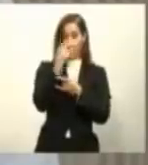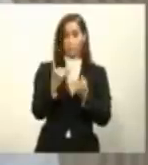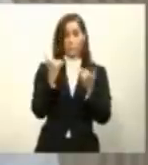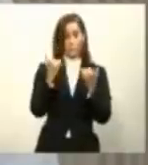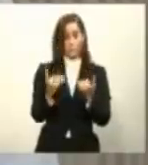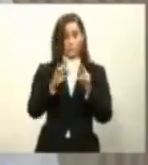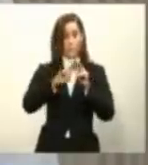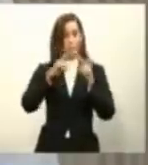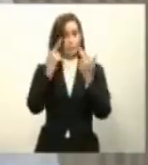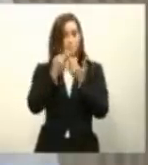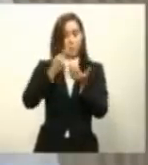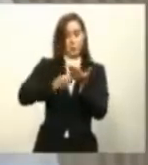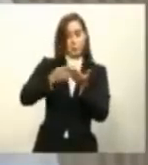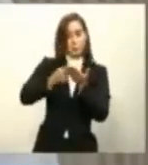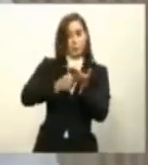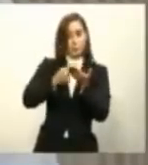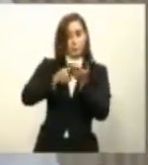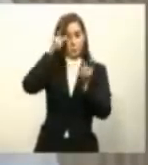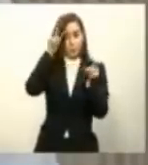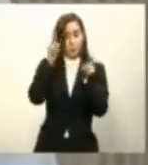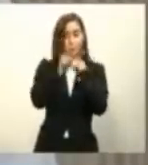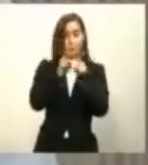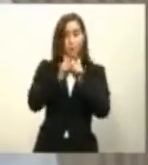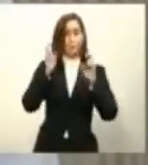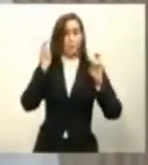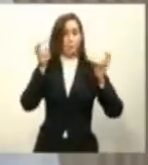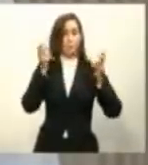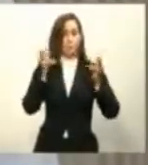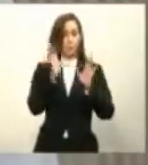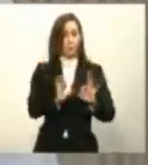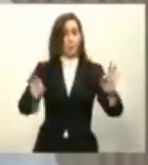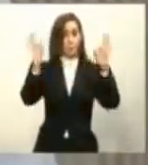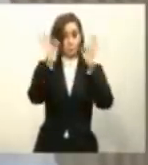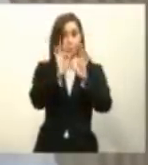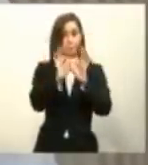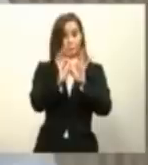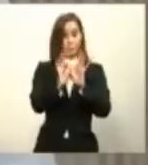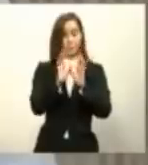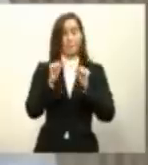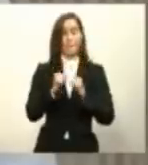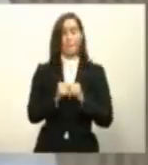reunidos para discutir los temas prioritarios de la agenda bilateral,